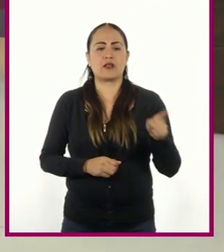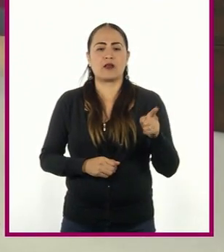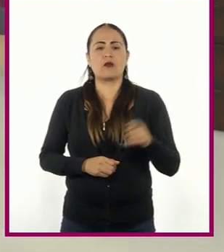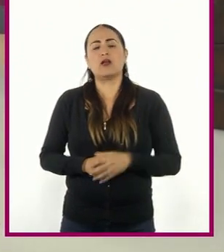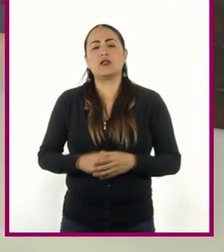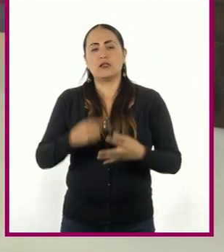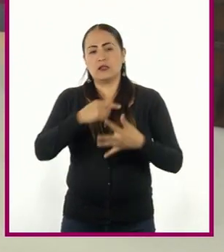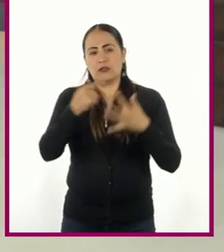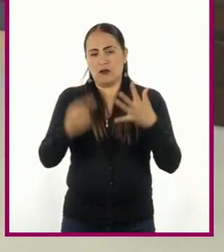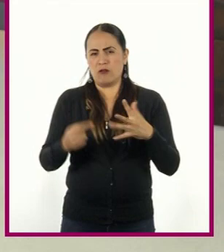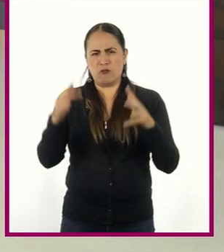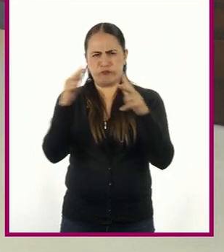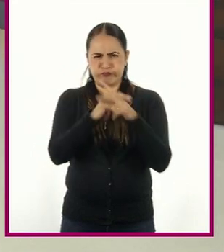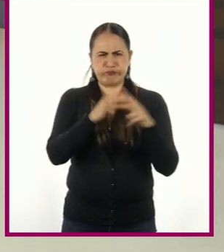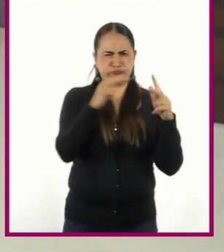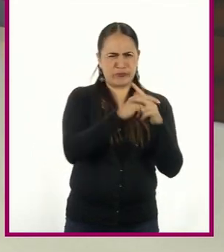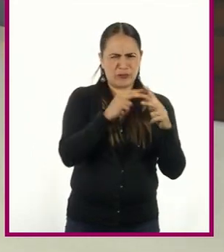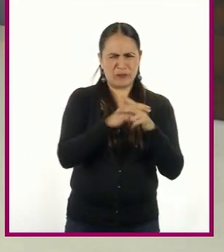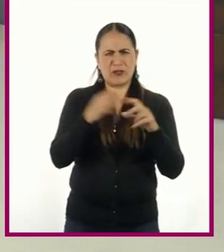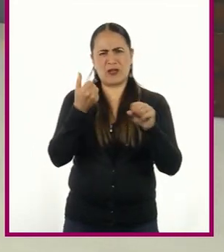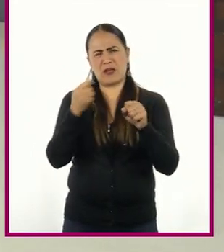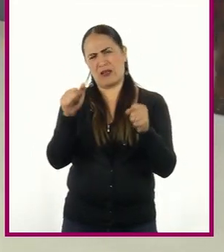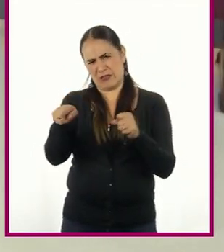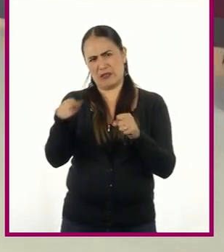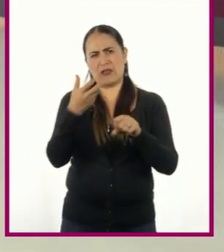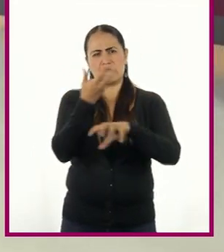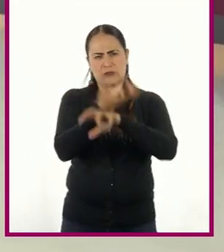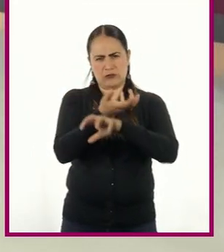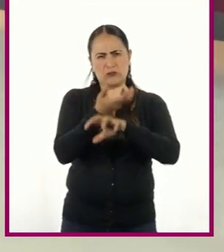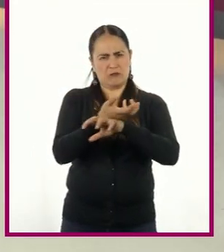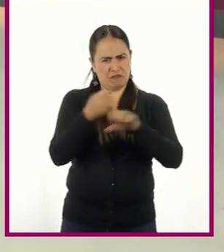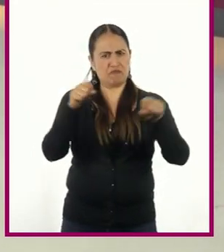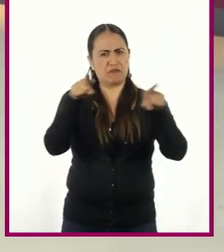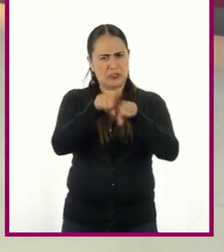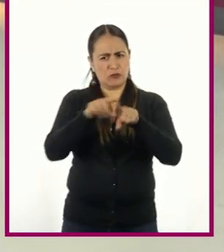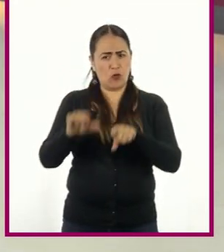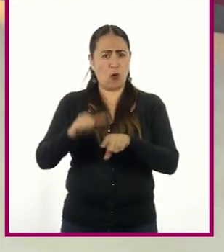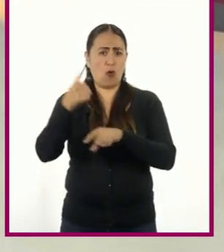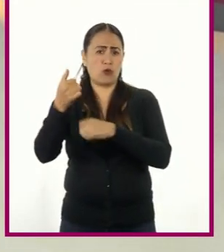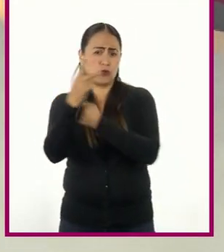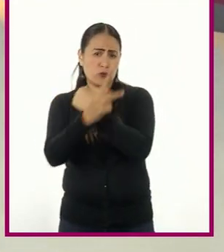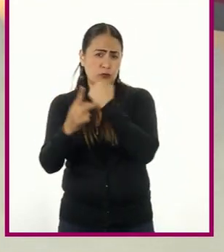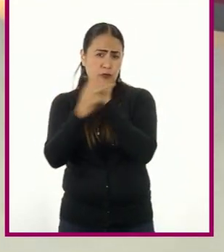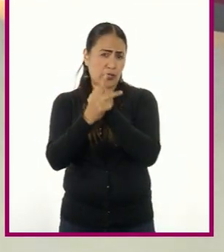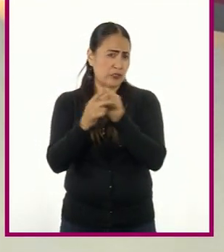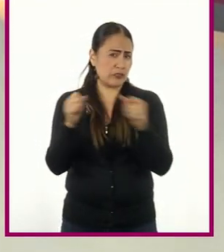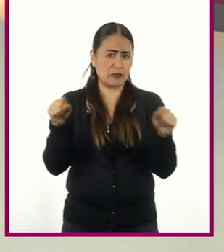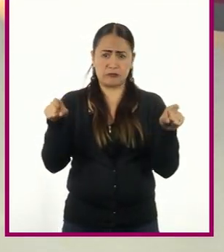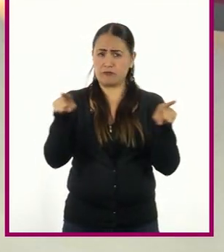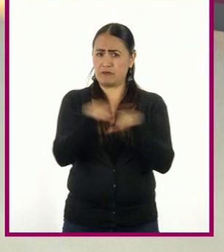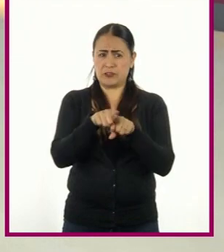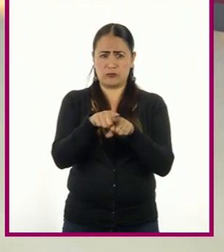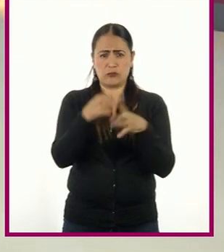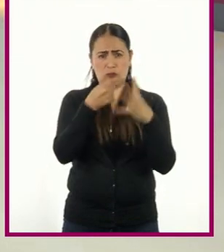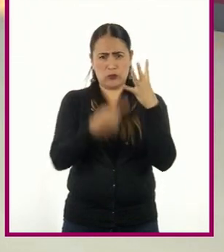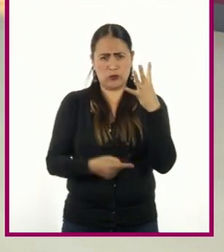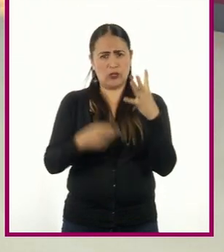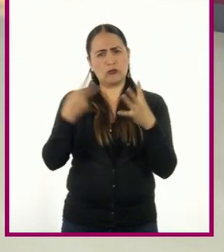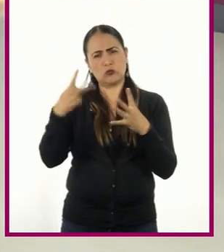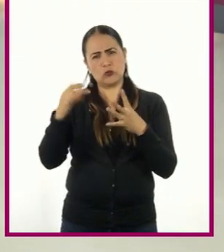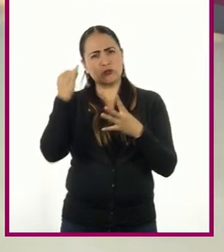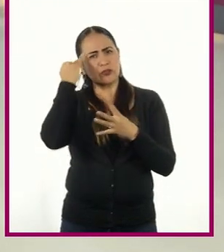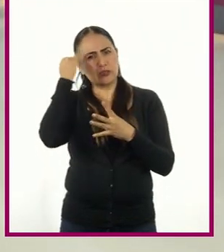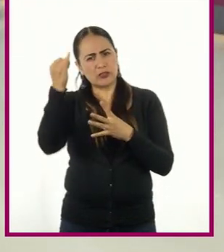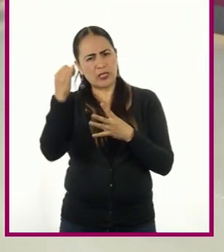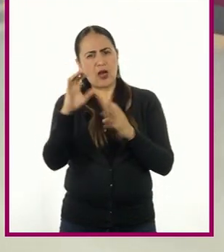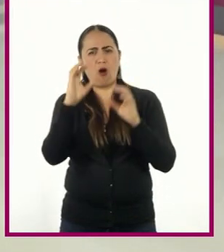los conflictos que ha tenido con los Estados Unidos de América, muchos otros países mantienen tensiones políticas por inclinaciones ideológicas